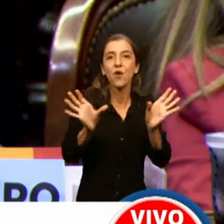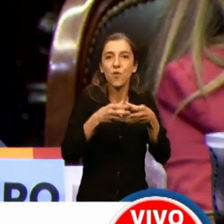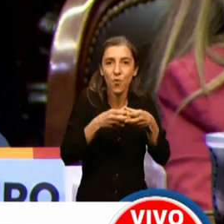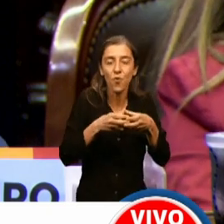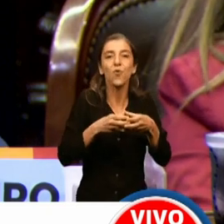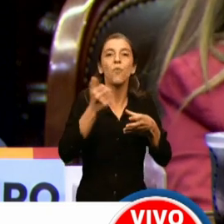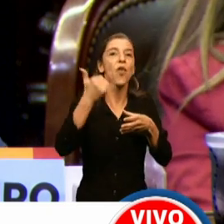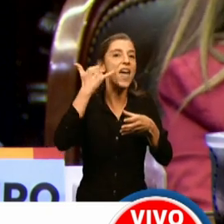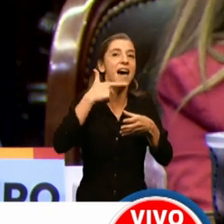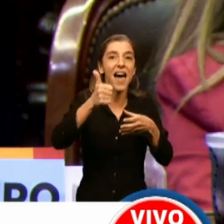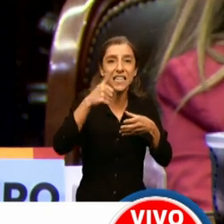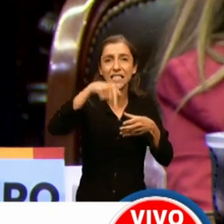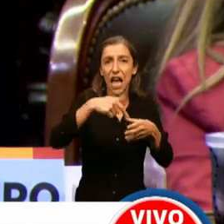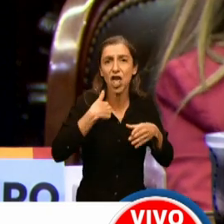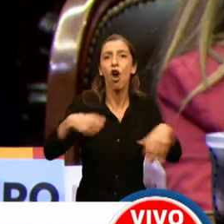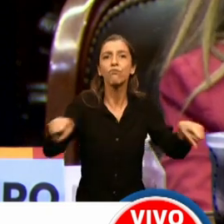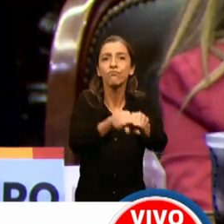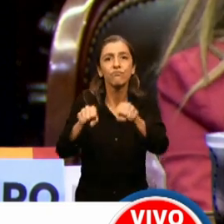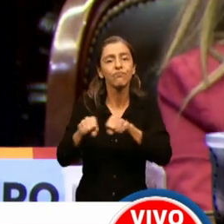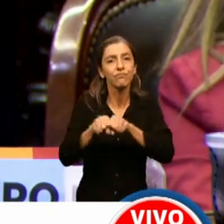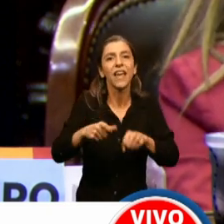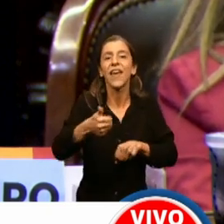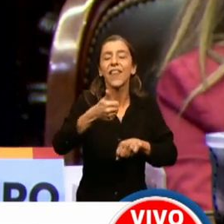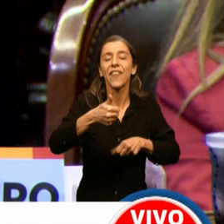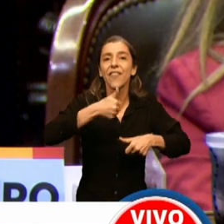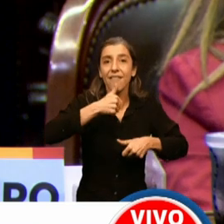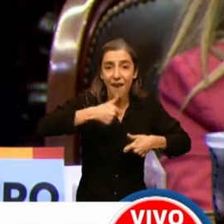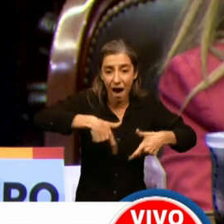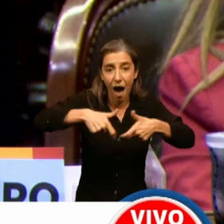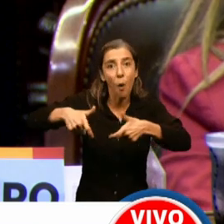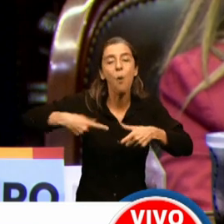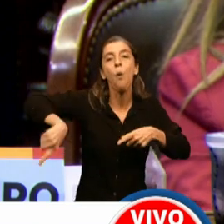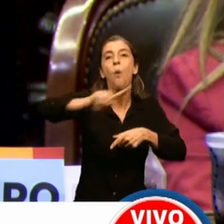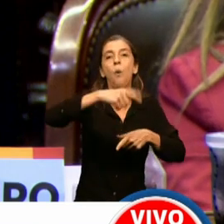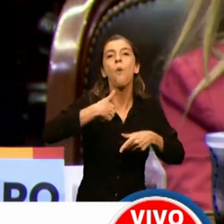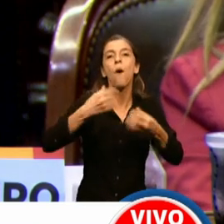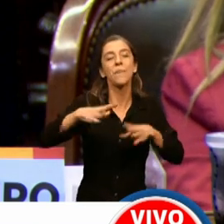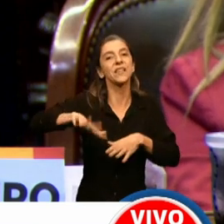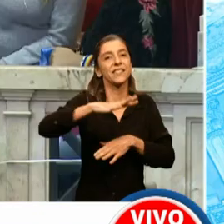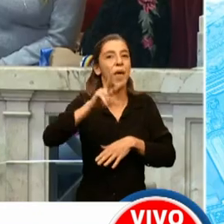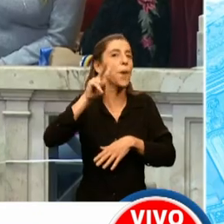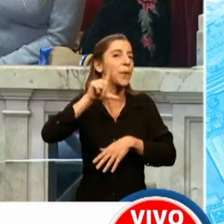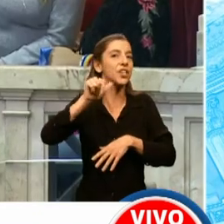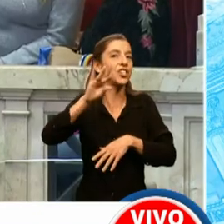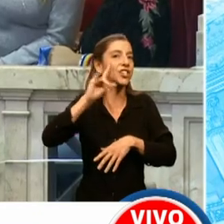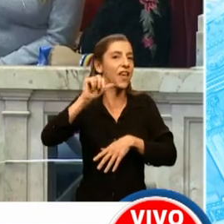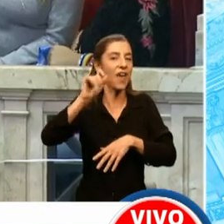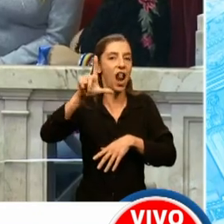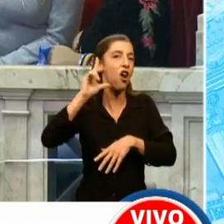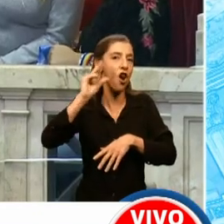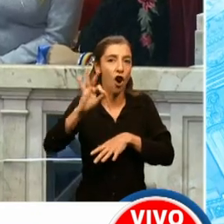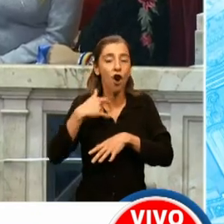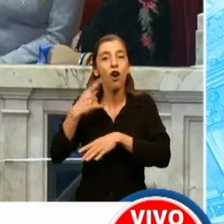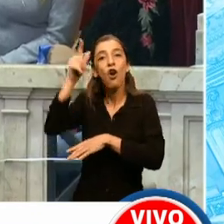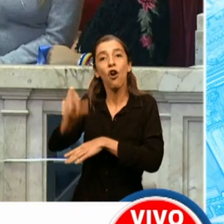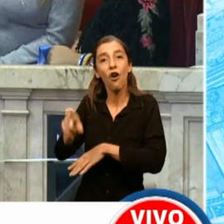urbanizando y organizando las conexiones de redes en el barrio de visita algo y saben que el primer día de trabajo nati llegó una